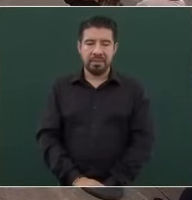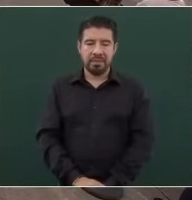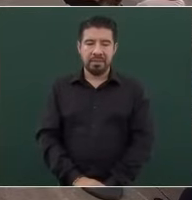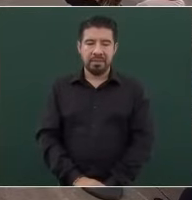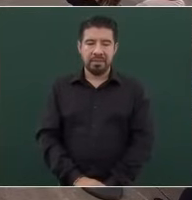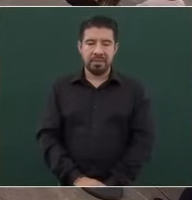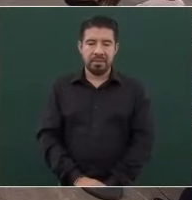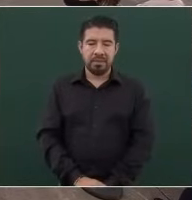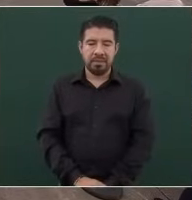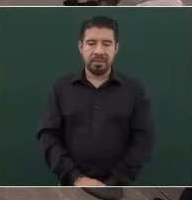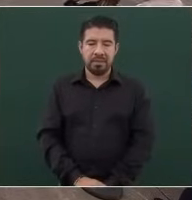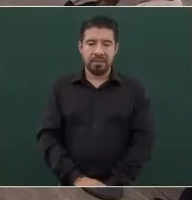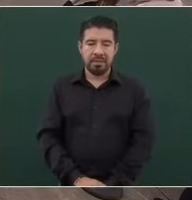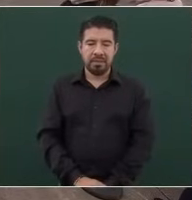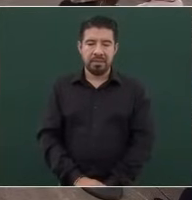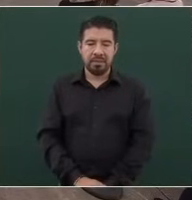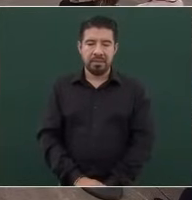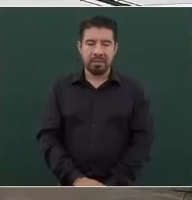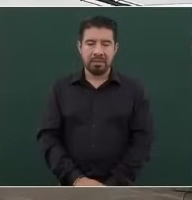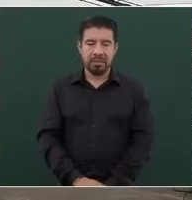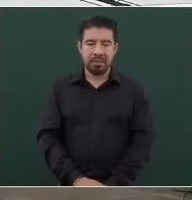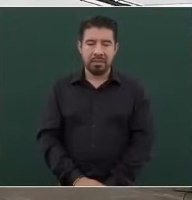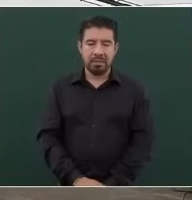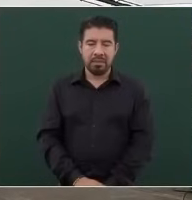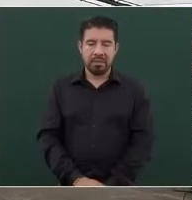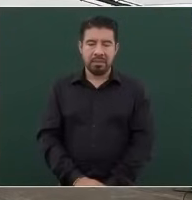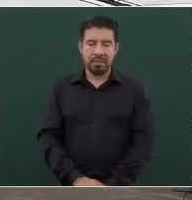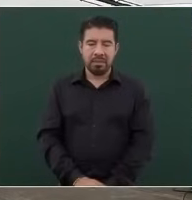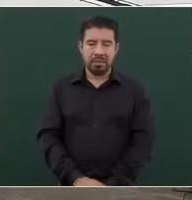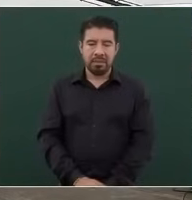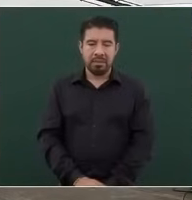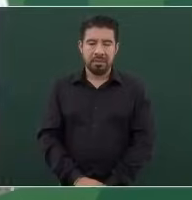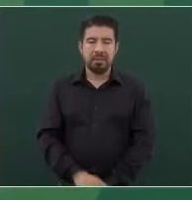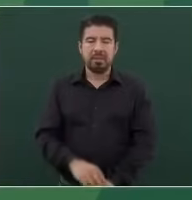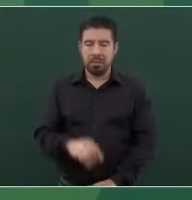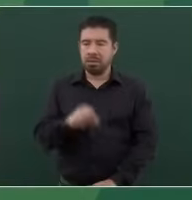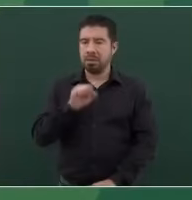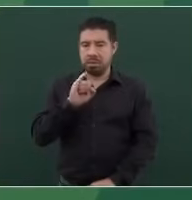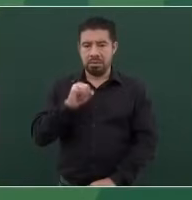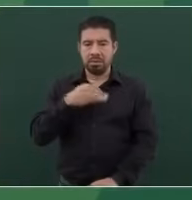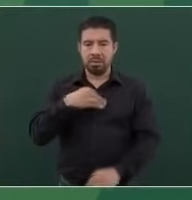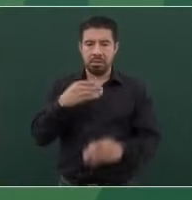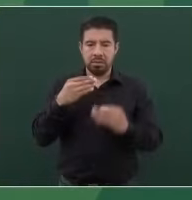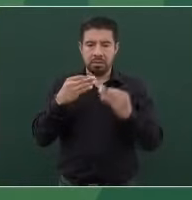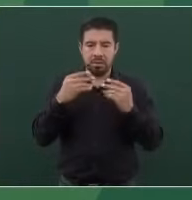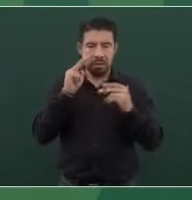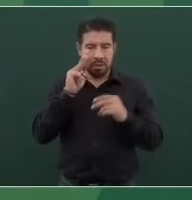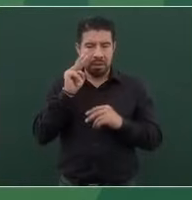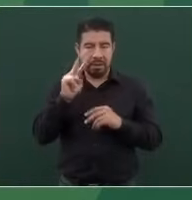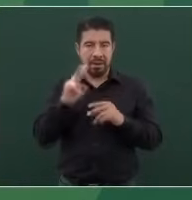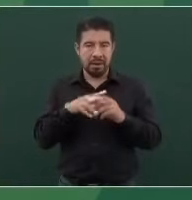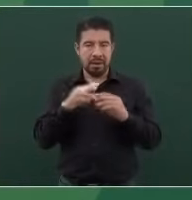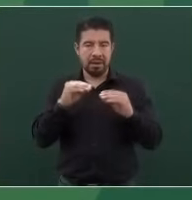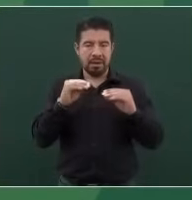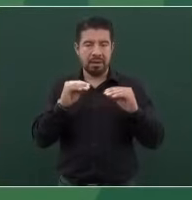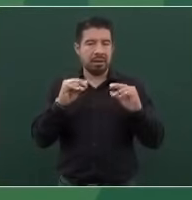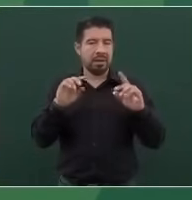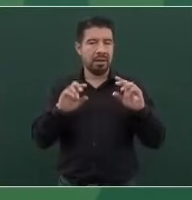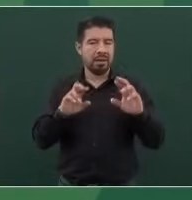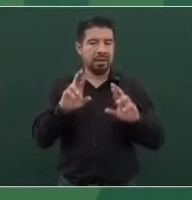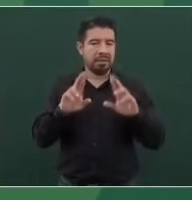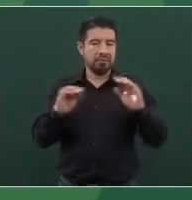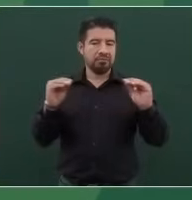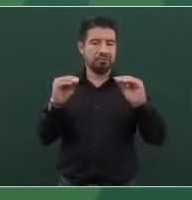Ya nada más preguntarle si va a haber el debate el domingo. Gracias. Sí, sí, voy a ver el debate. Ya es